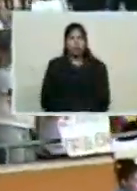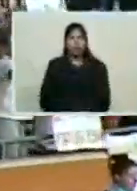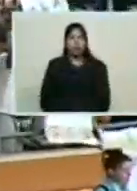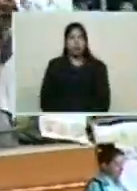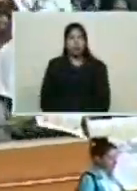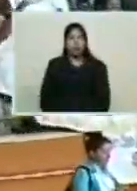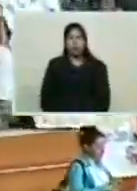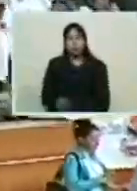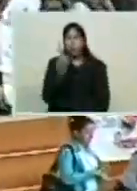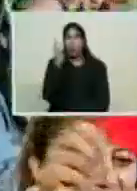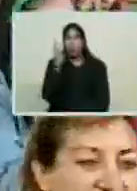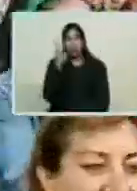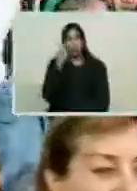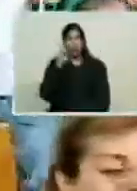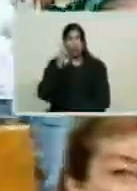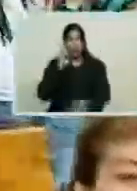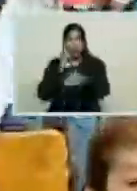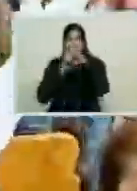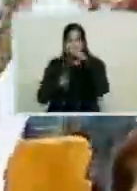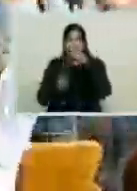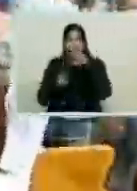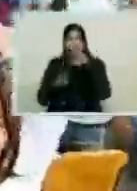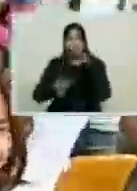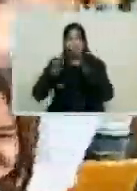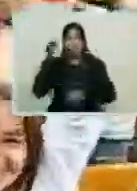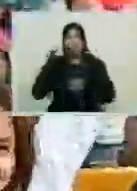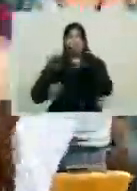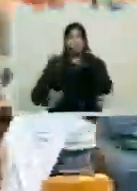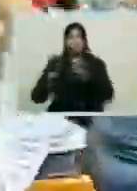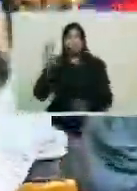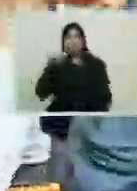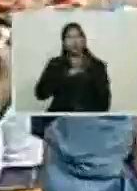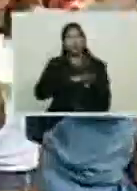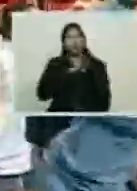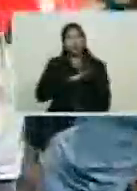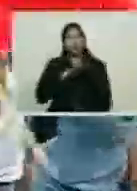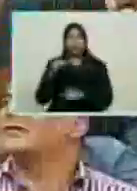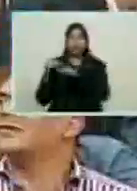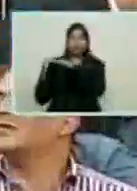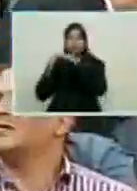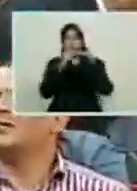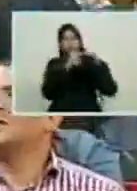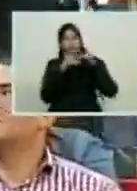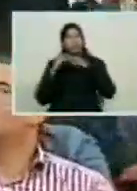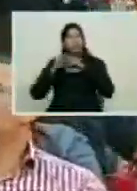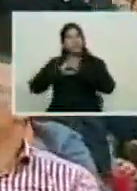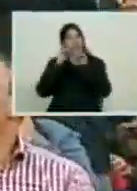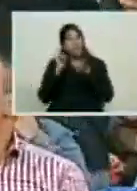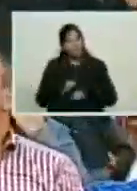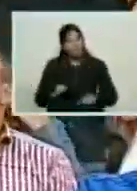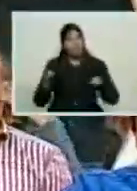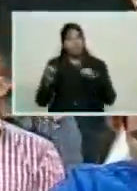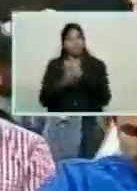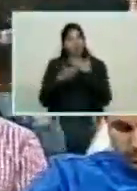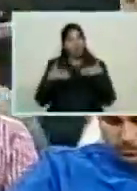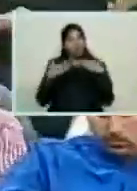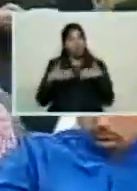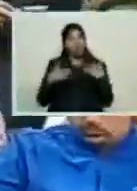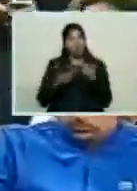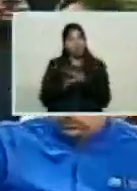Una sola visión, justicia social, igualdad, felicidad, felicidad